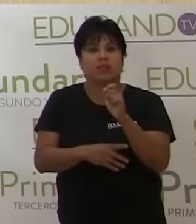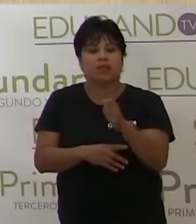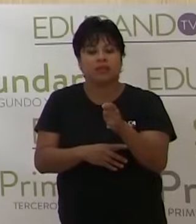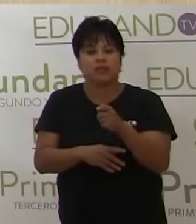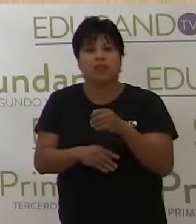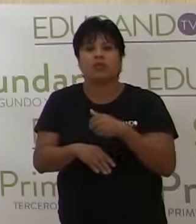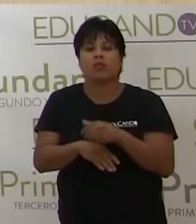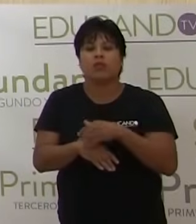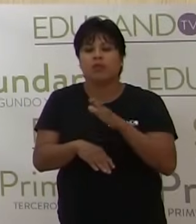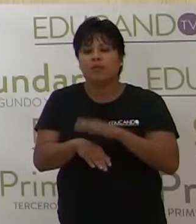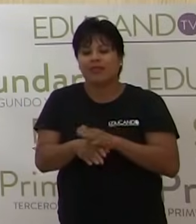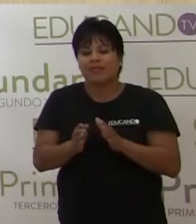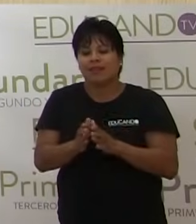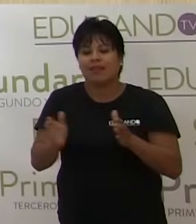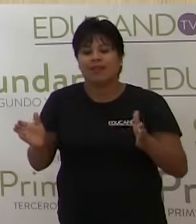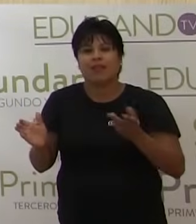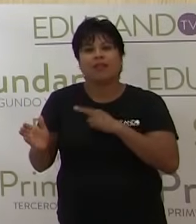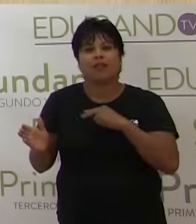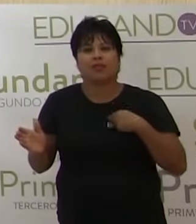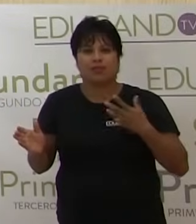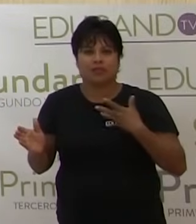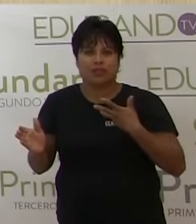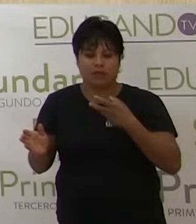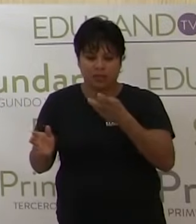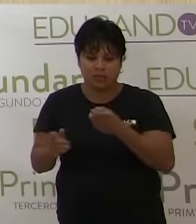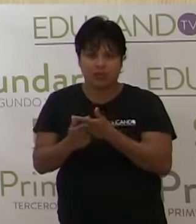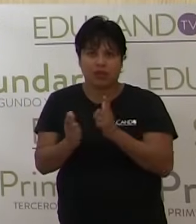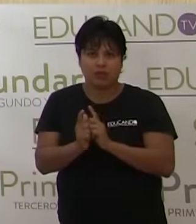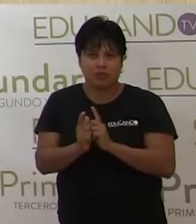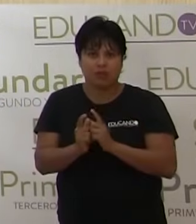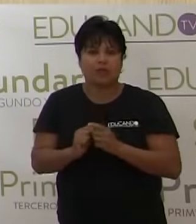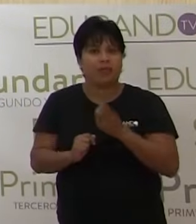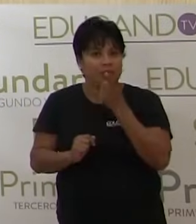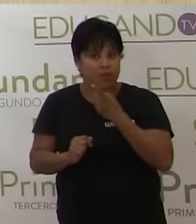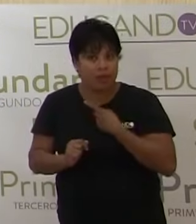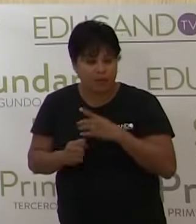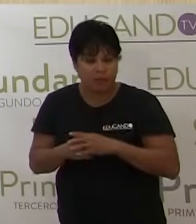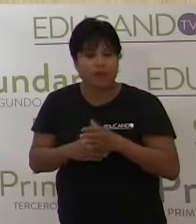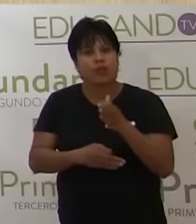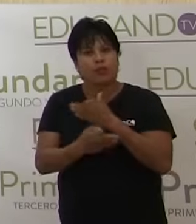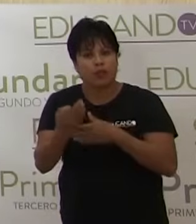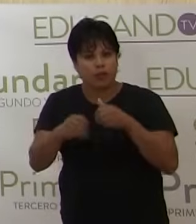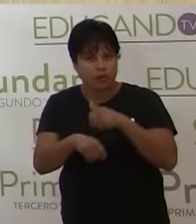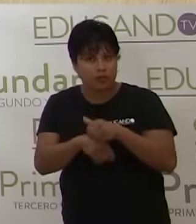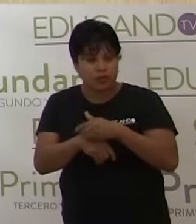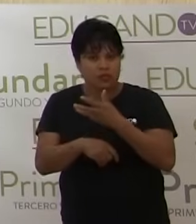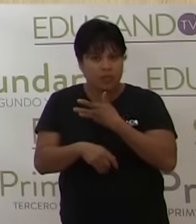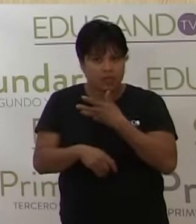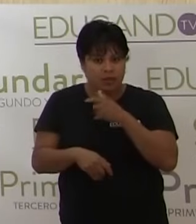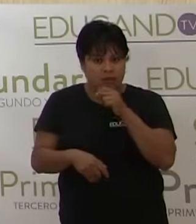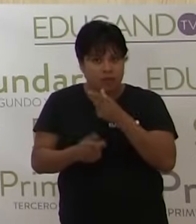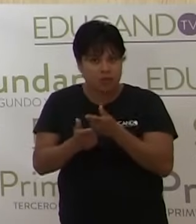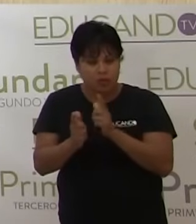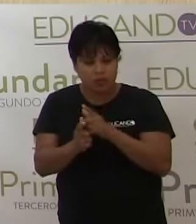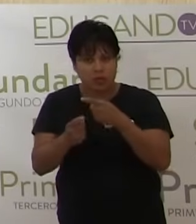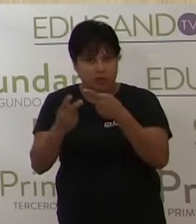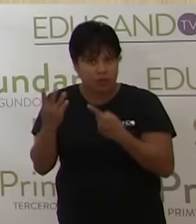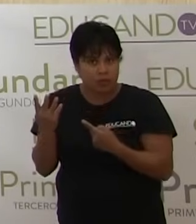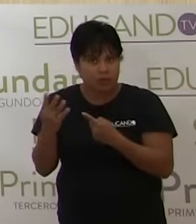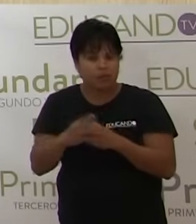el número más grande que tenemos en estas colecciones dime todos los números representan la misma cantidad de